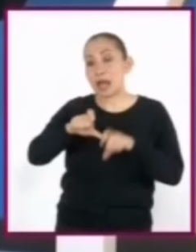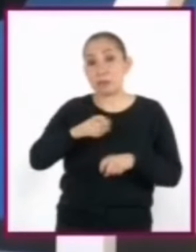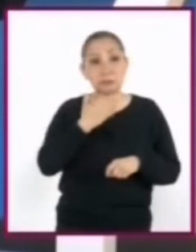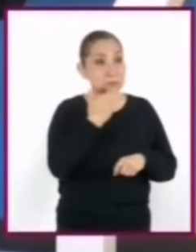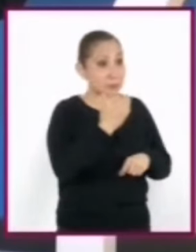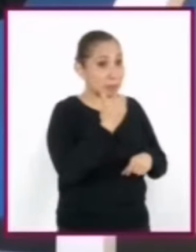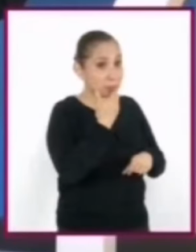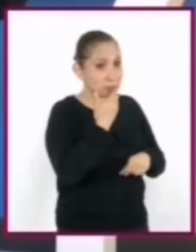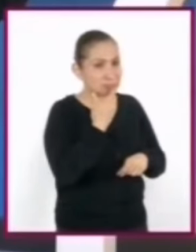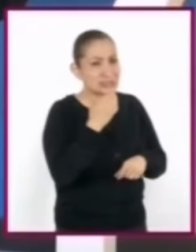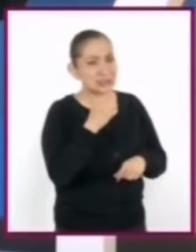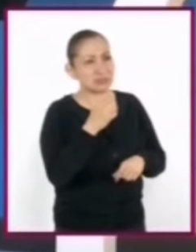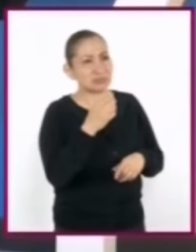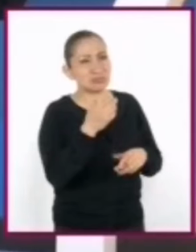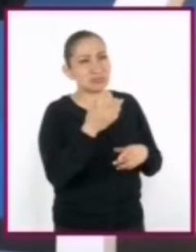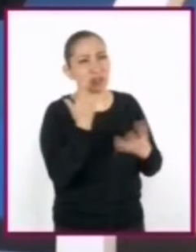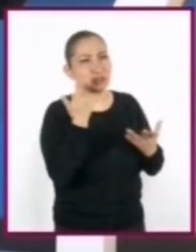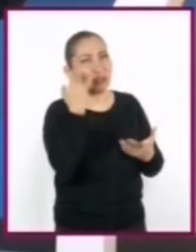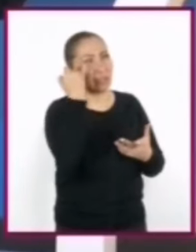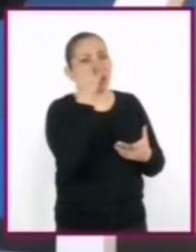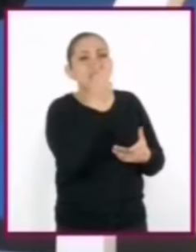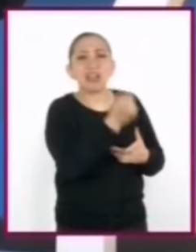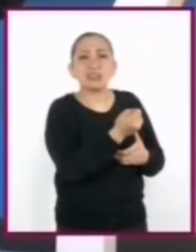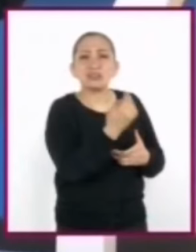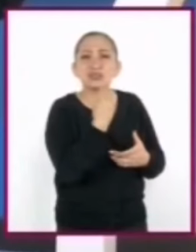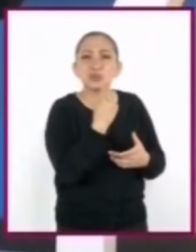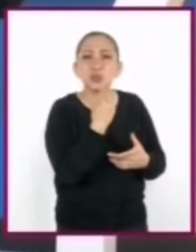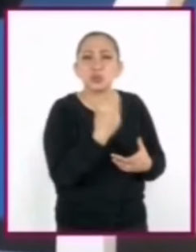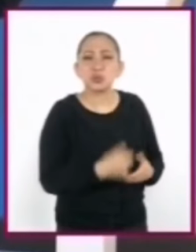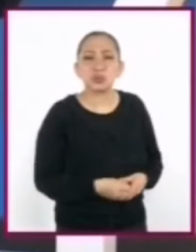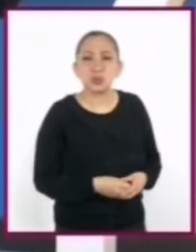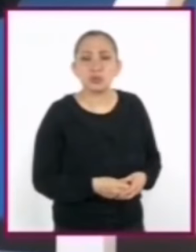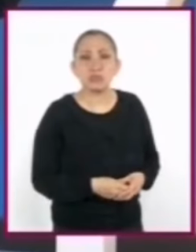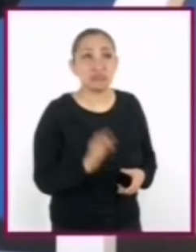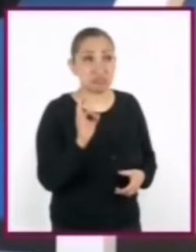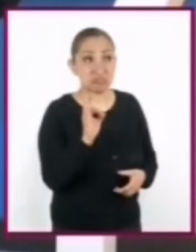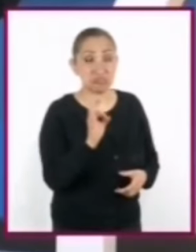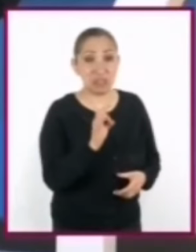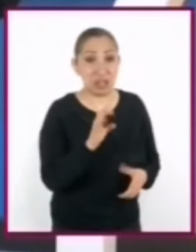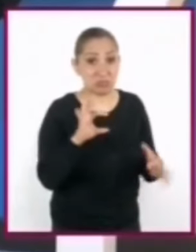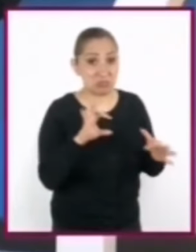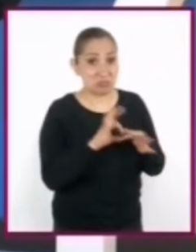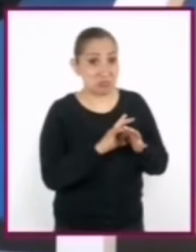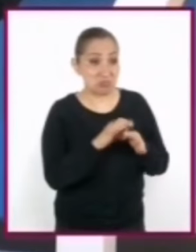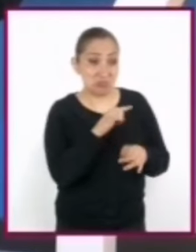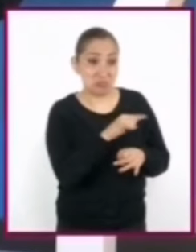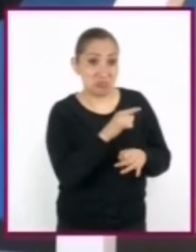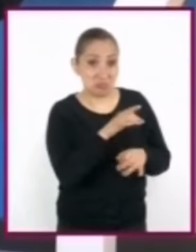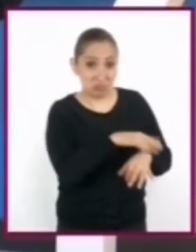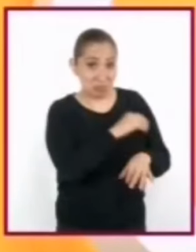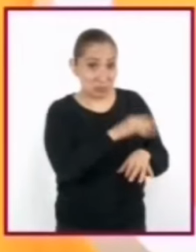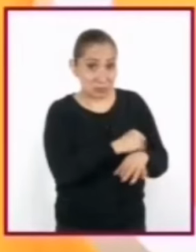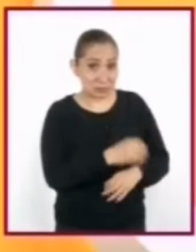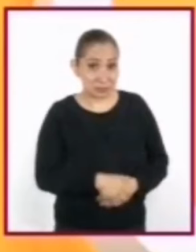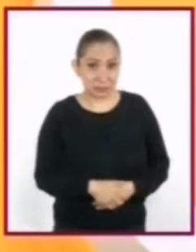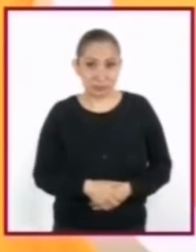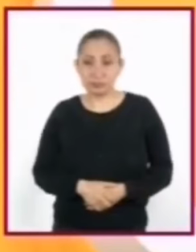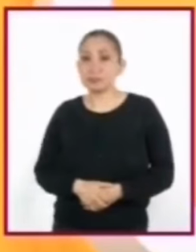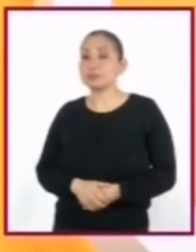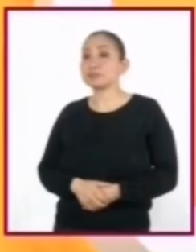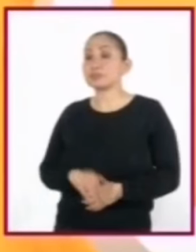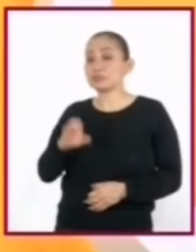maestro. Aunque no tengo ninguna idea acerca de su aplicación, ¿acaso tiene que ver algo con la electricidad?